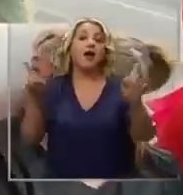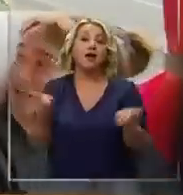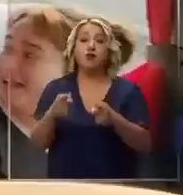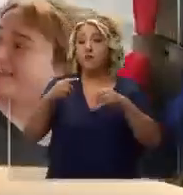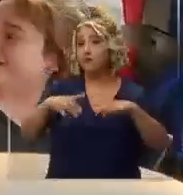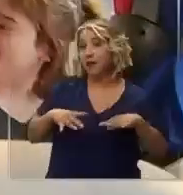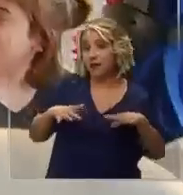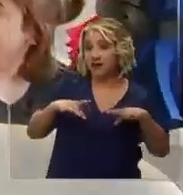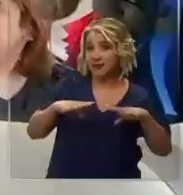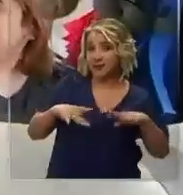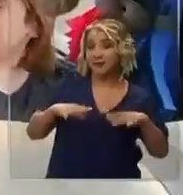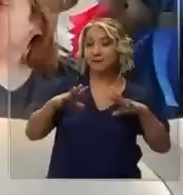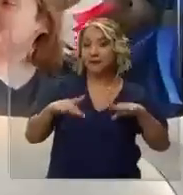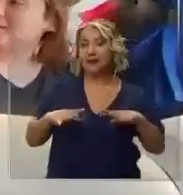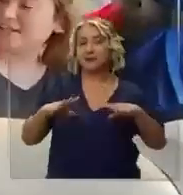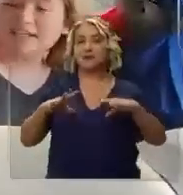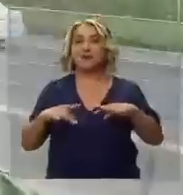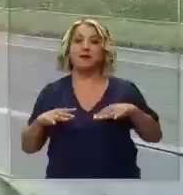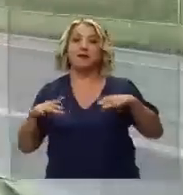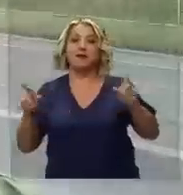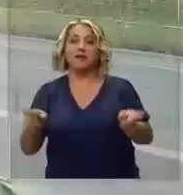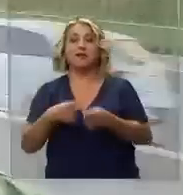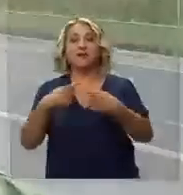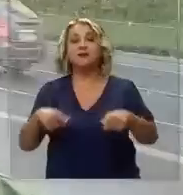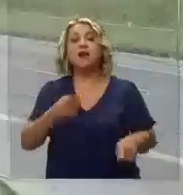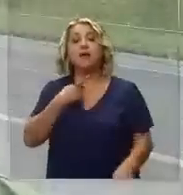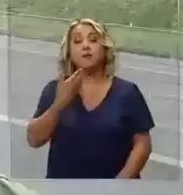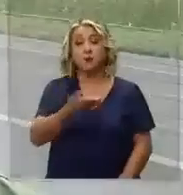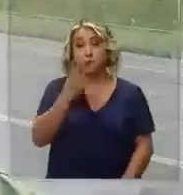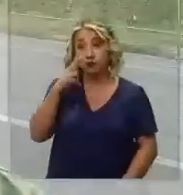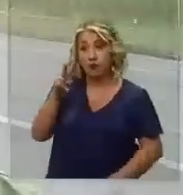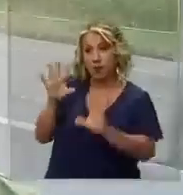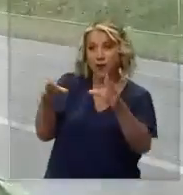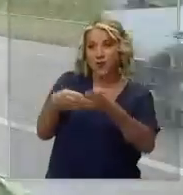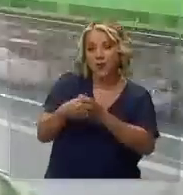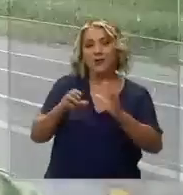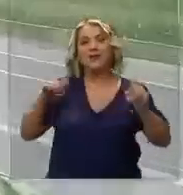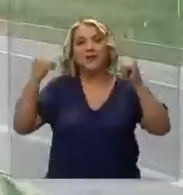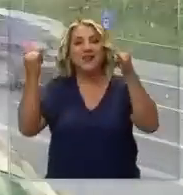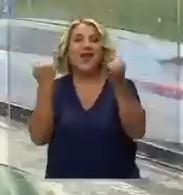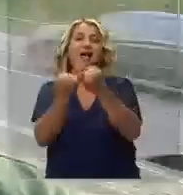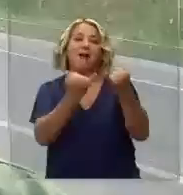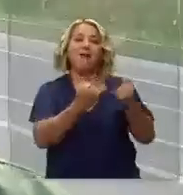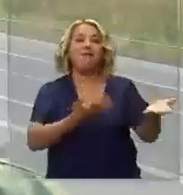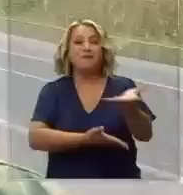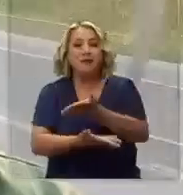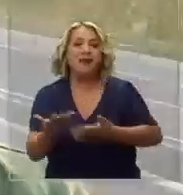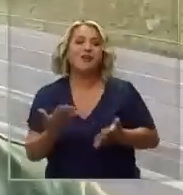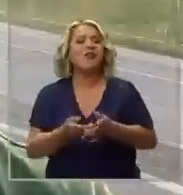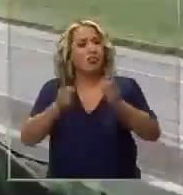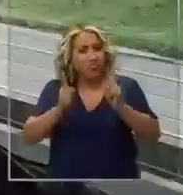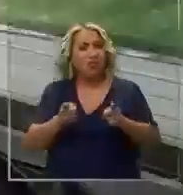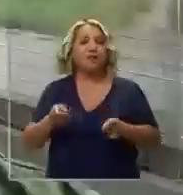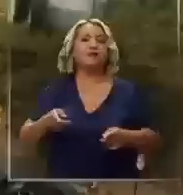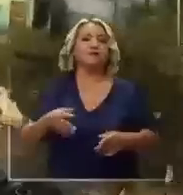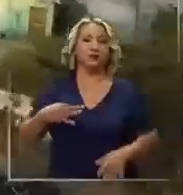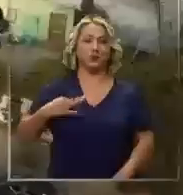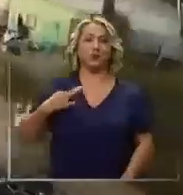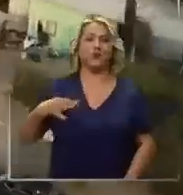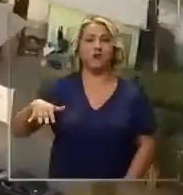¡Cumpleaños feliz! ¡Feliz! Y como tú ves, en un grupo de fraternidad, de amistad, como debiera ser nuestra